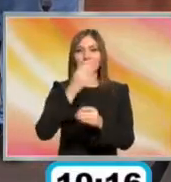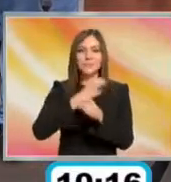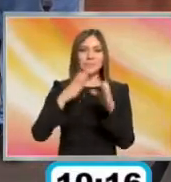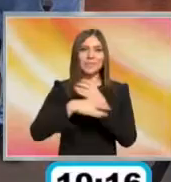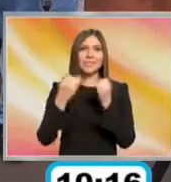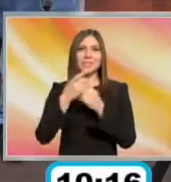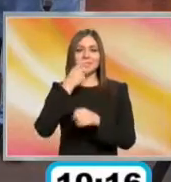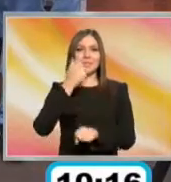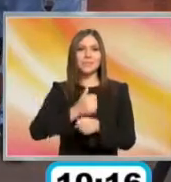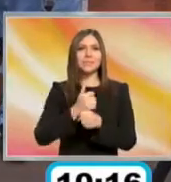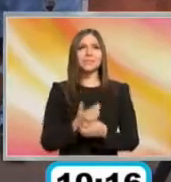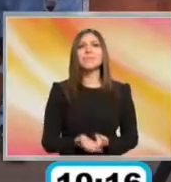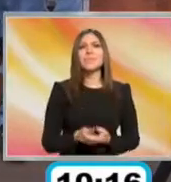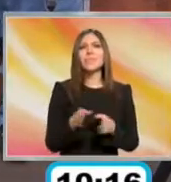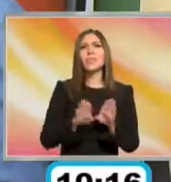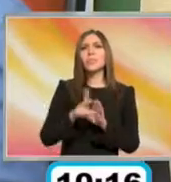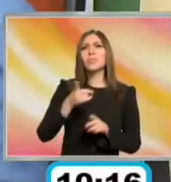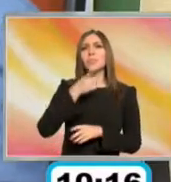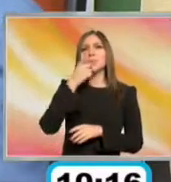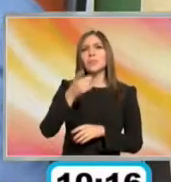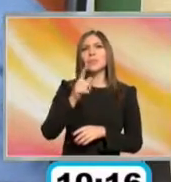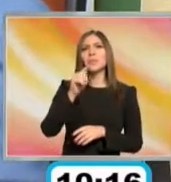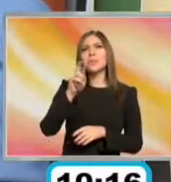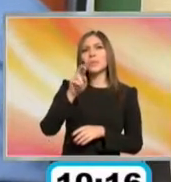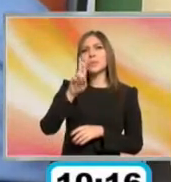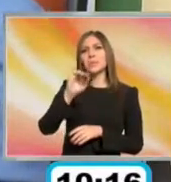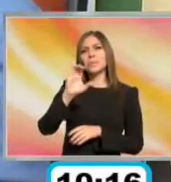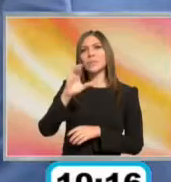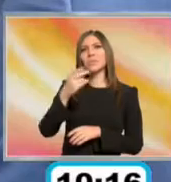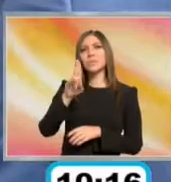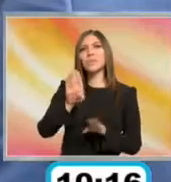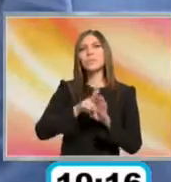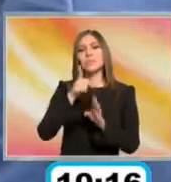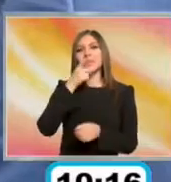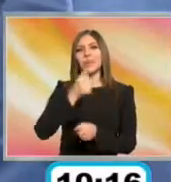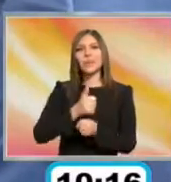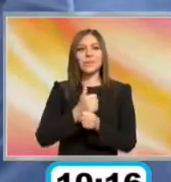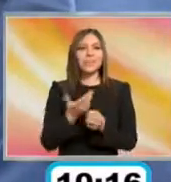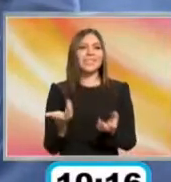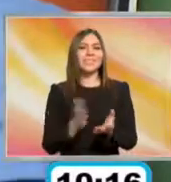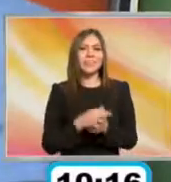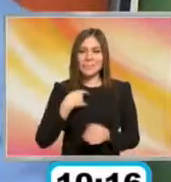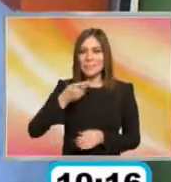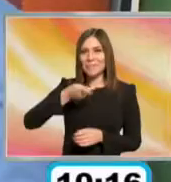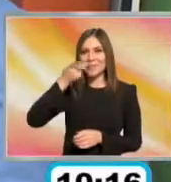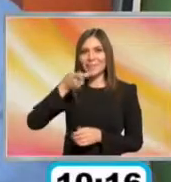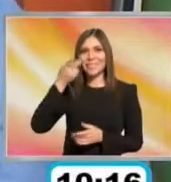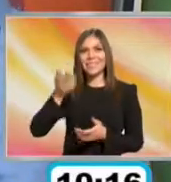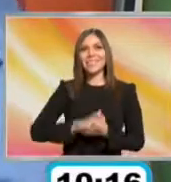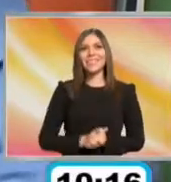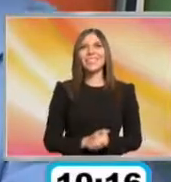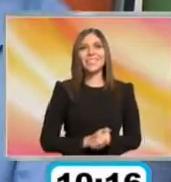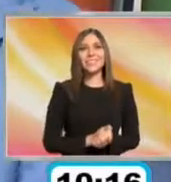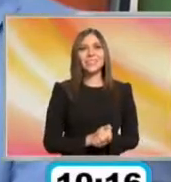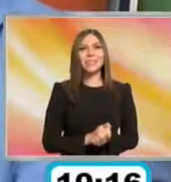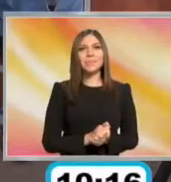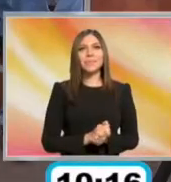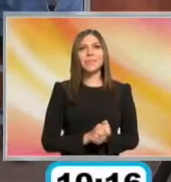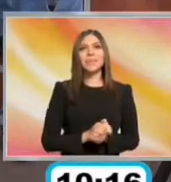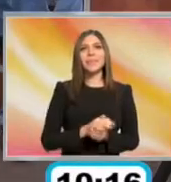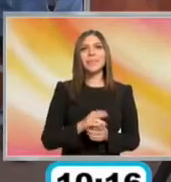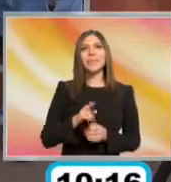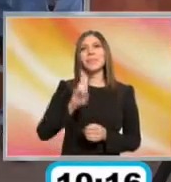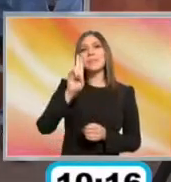Y Ricardo, ¿el abuelo cómo dice? Ah, Rubichú, Rubichú. ¿cómo dice el abuelo? No, pues te estoy preguntando. ¿O no nos digas?